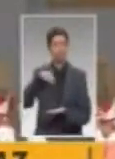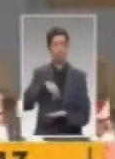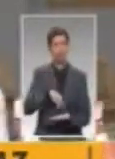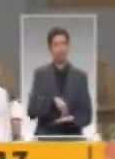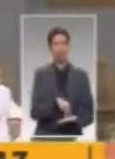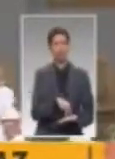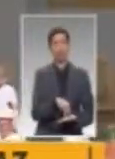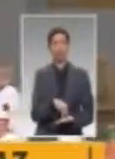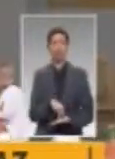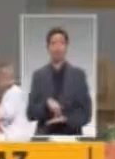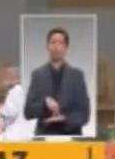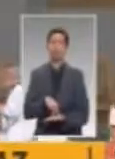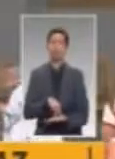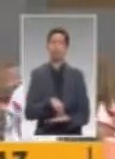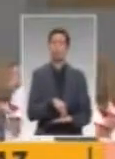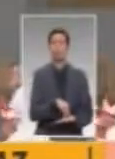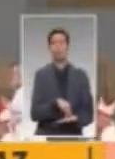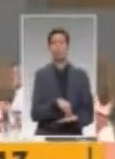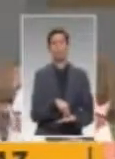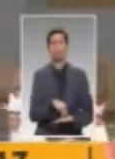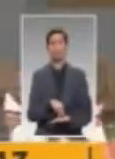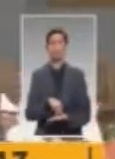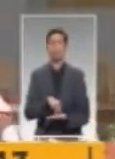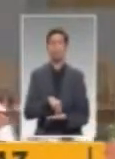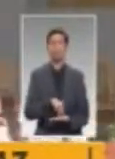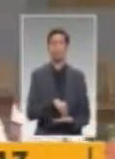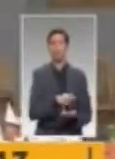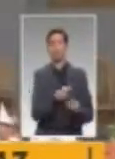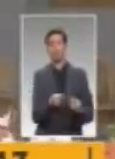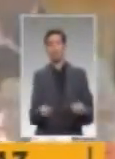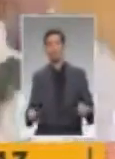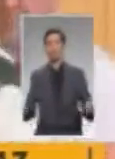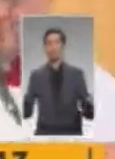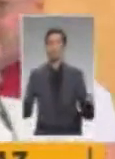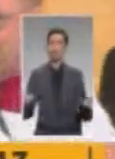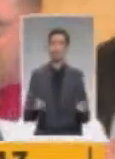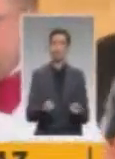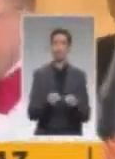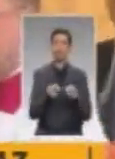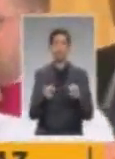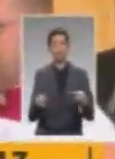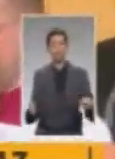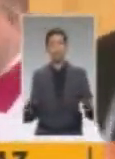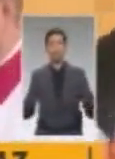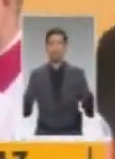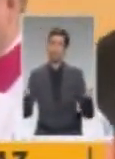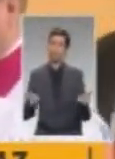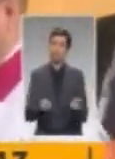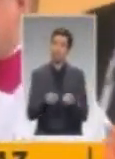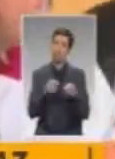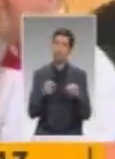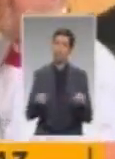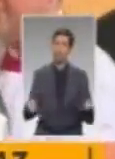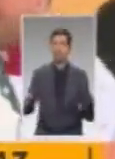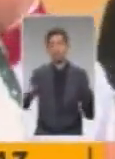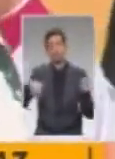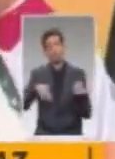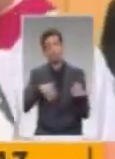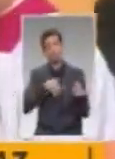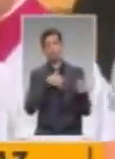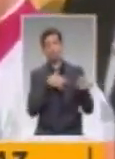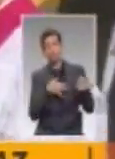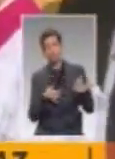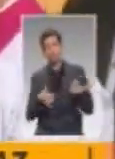los instantes. Este es el momento de la entrada solemne del Papa junto con los obispos, padre. Así es, la procesión de